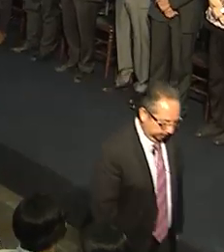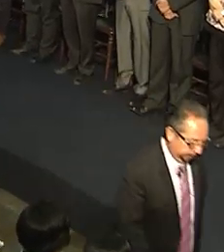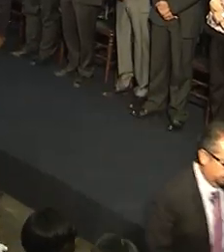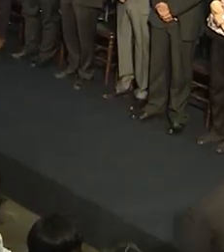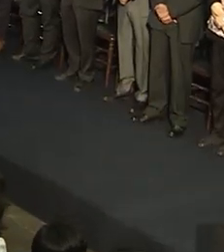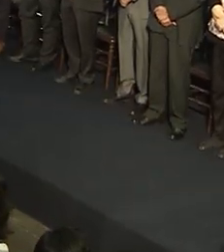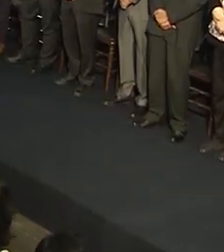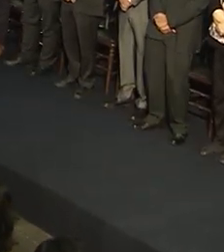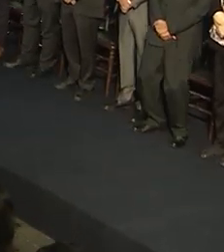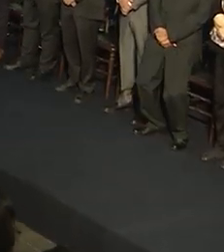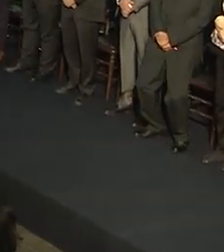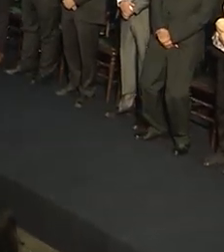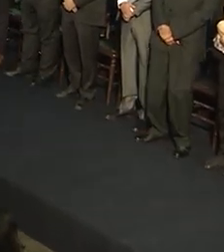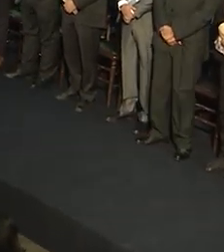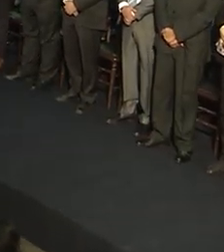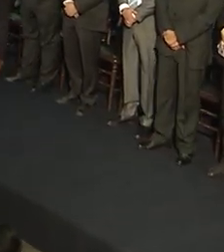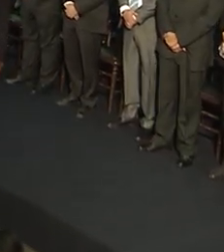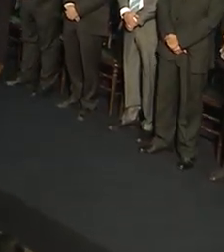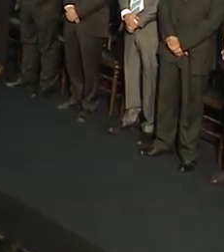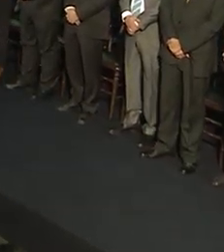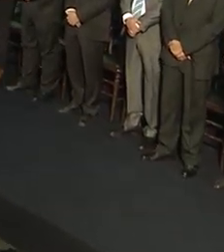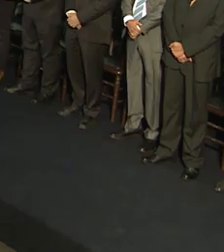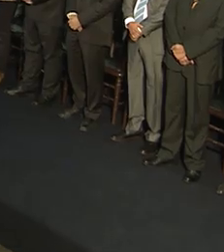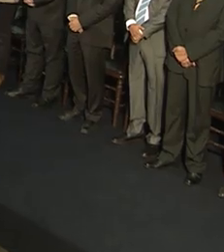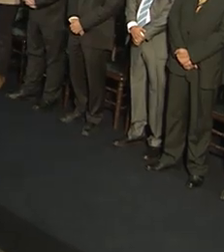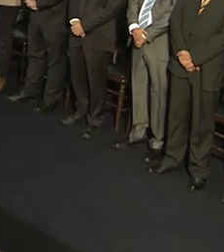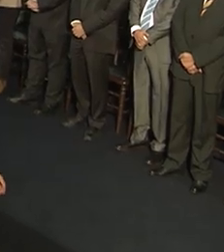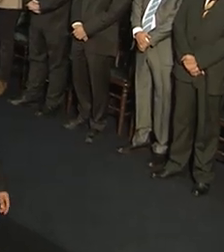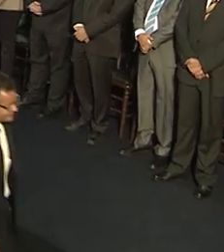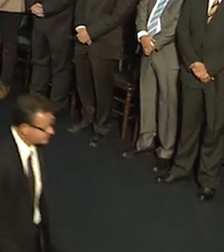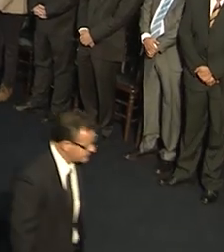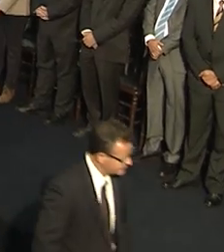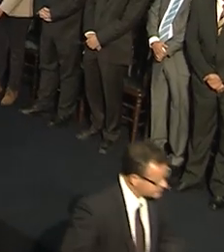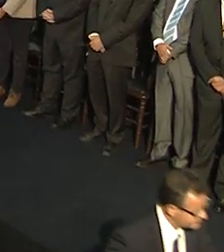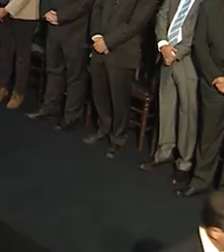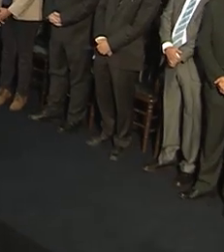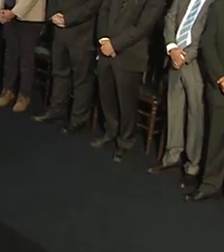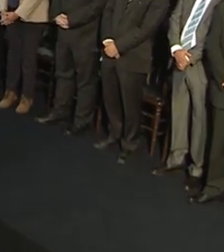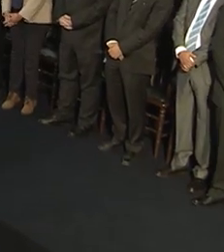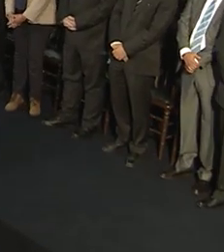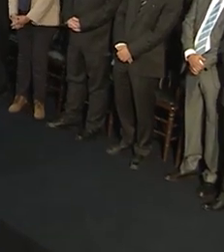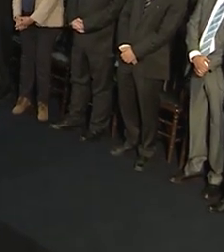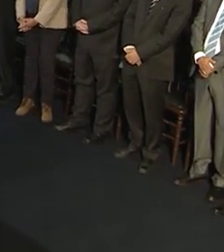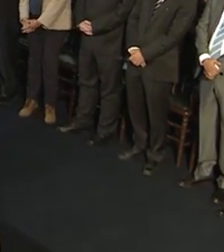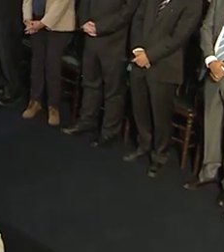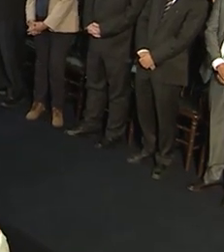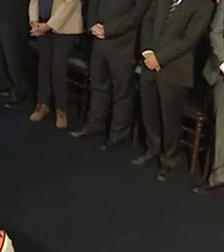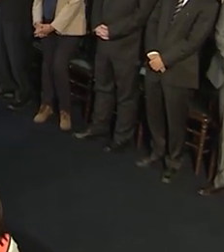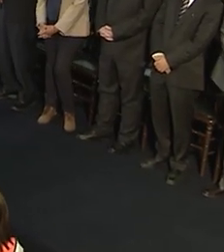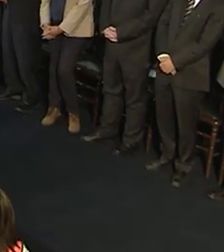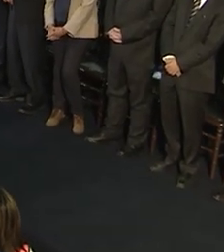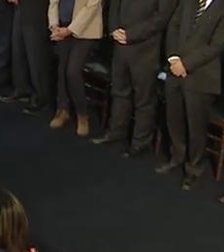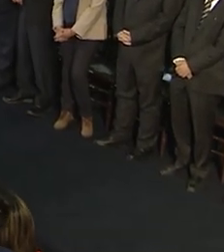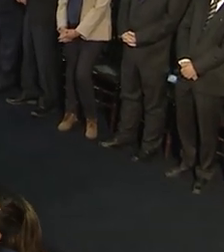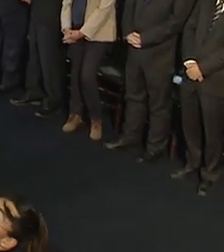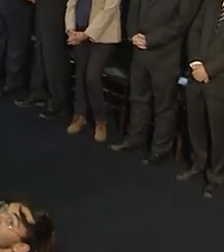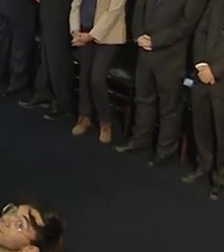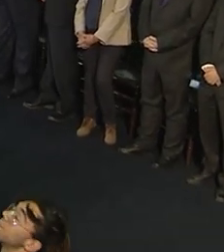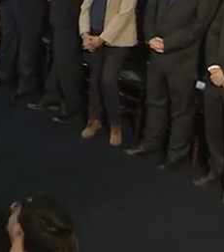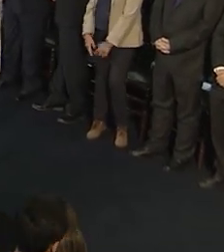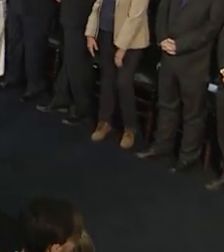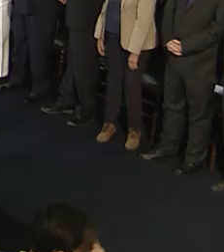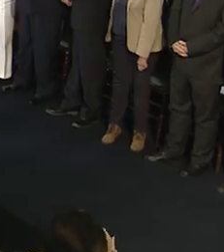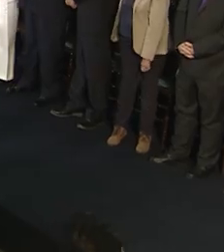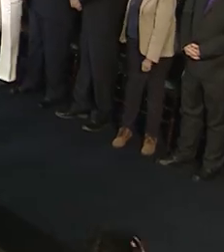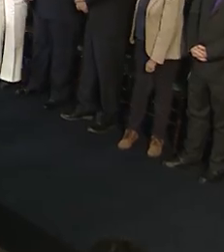el doctor leonardo lomelí vanegas secretario general de nuestra universidad el encargado de dar las palabras y en